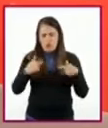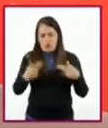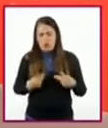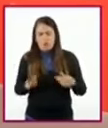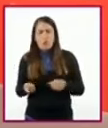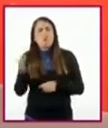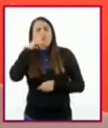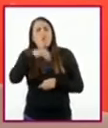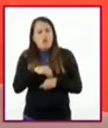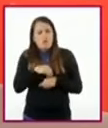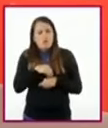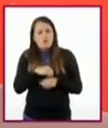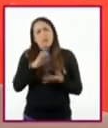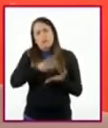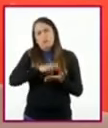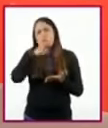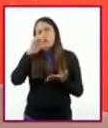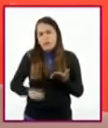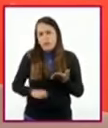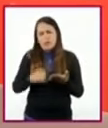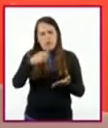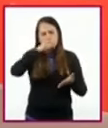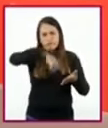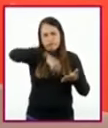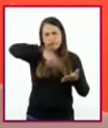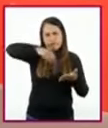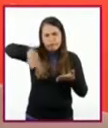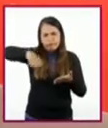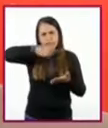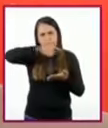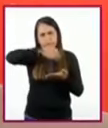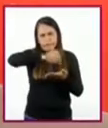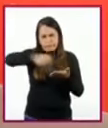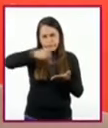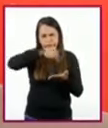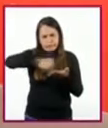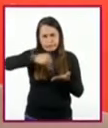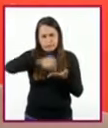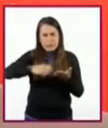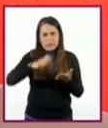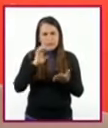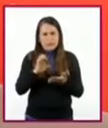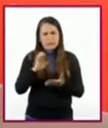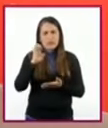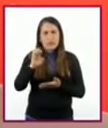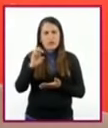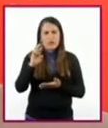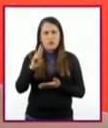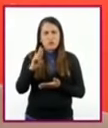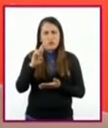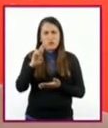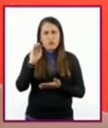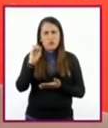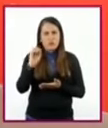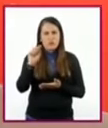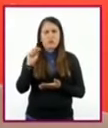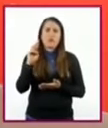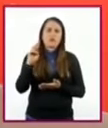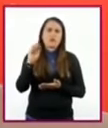a través, por ejemplo, de la agricultura. A este fenómeno se llama eutrofización. Lo